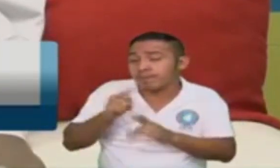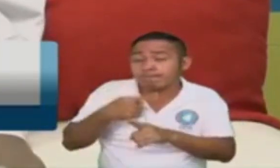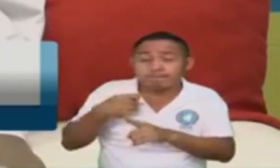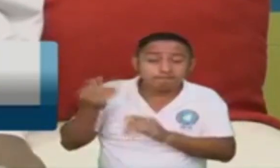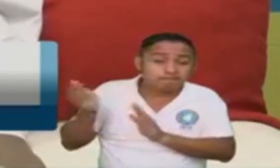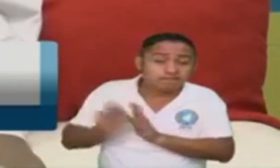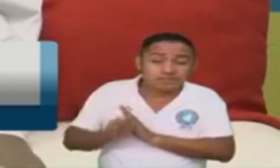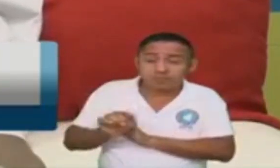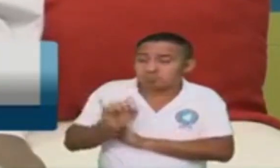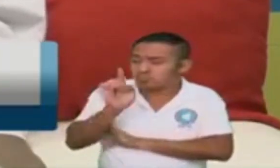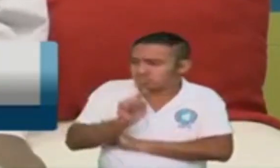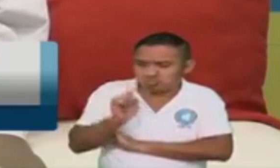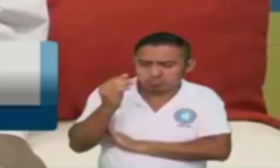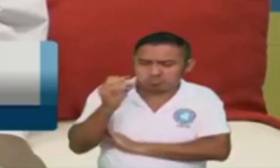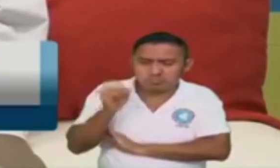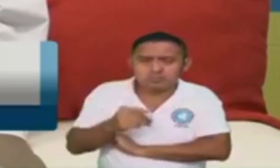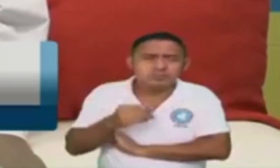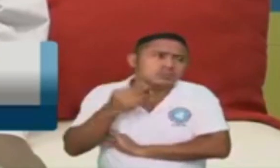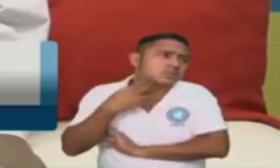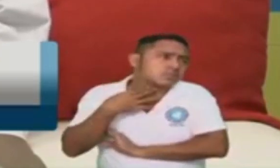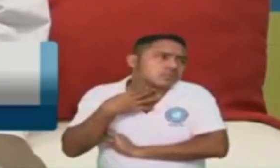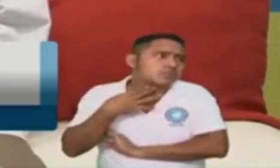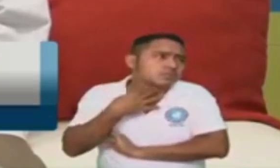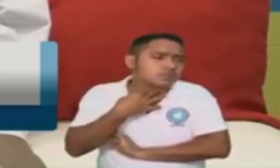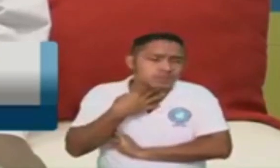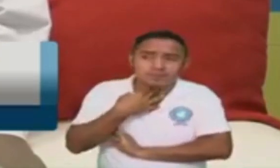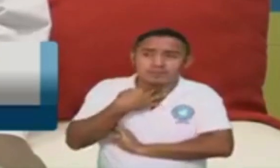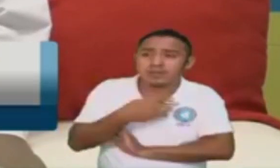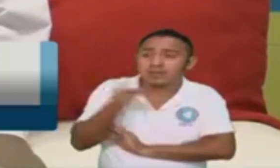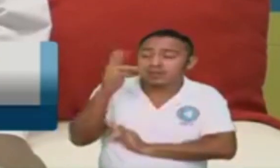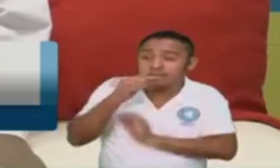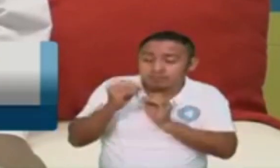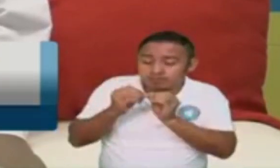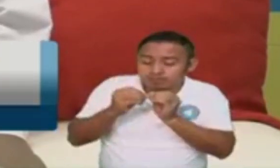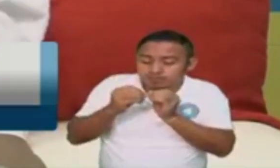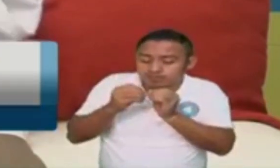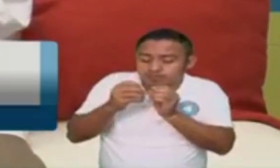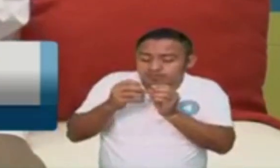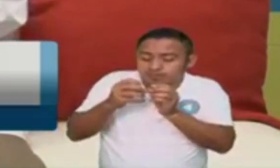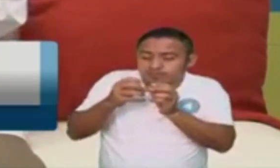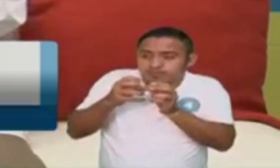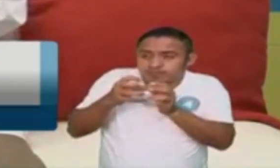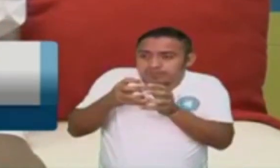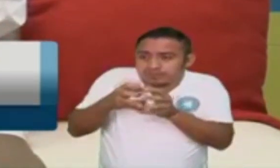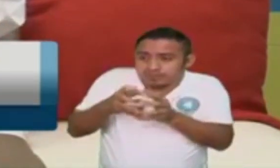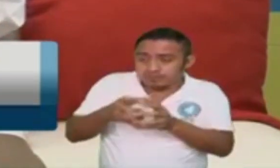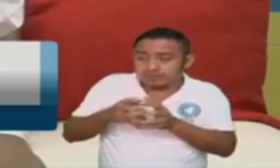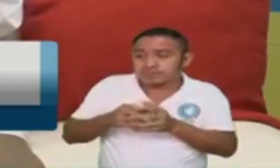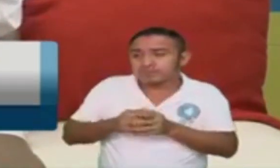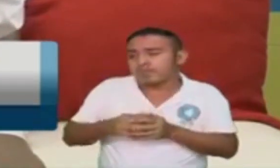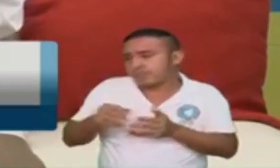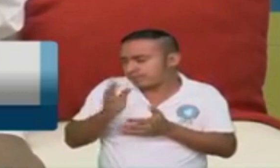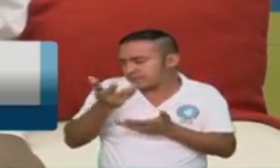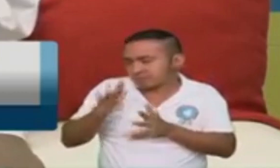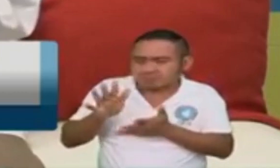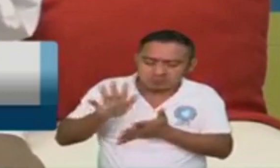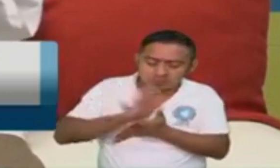uno mira y se puede sentir, ¿no? Ella comienza a crecer, digámoslo así, pues como una